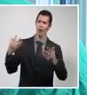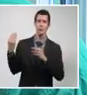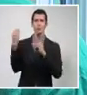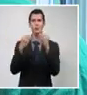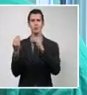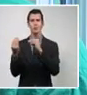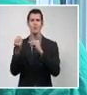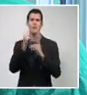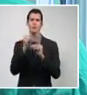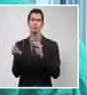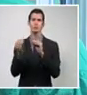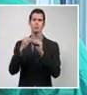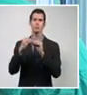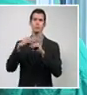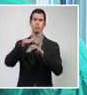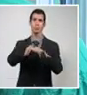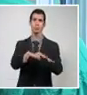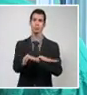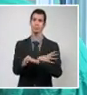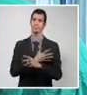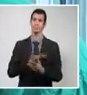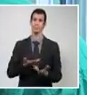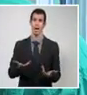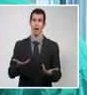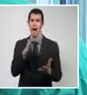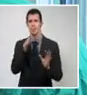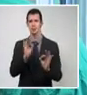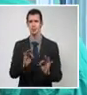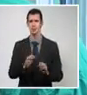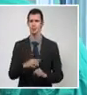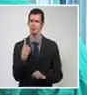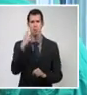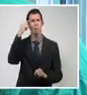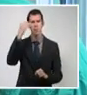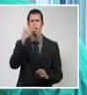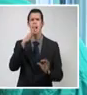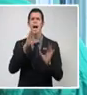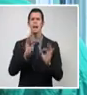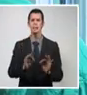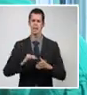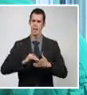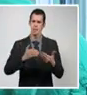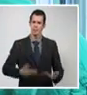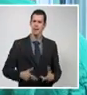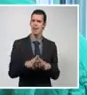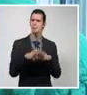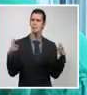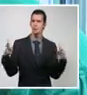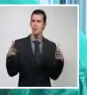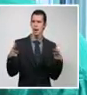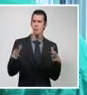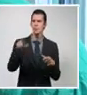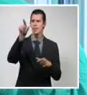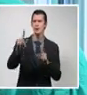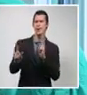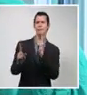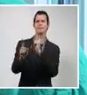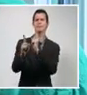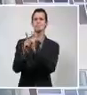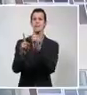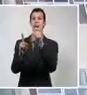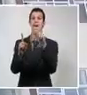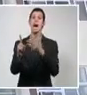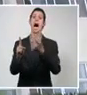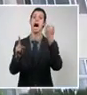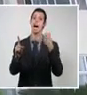estos momentos tal vez el 90% de las embarazadas han adquirido la enfermedad haciendo contacto de casos positivos a pesar de ellas no salir de su